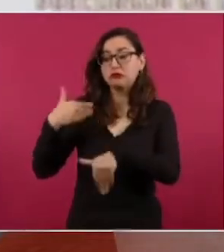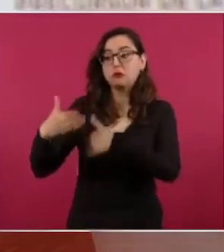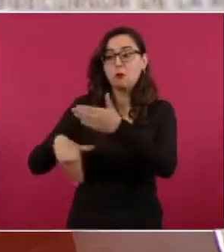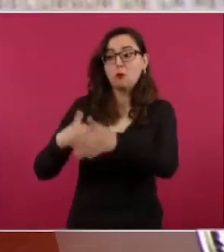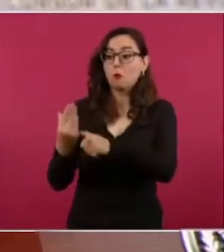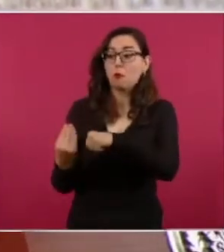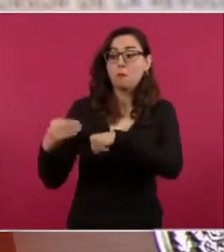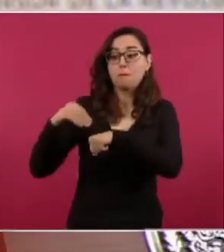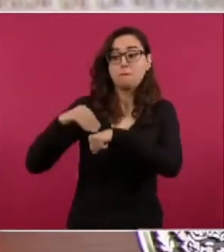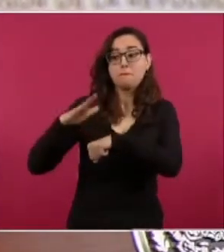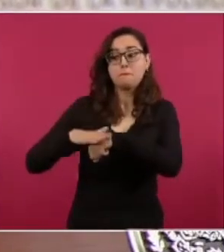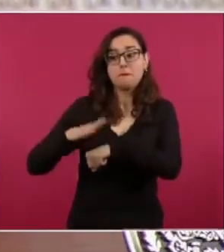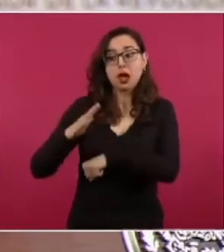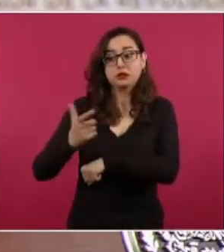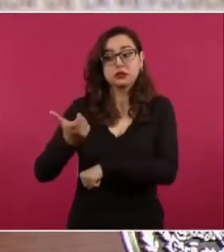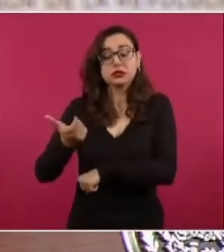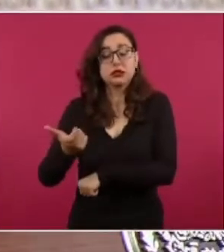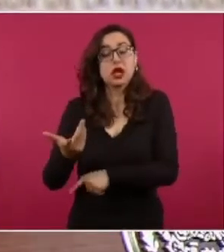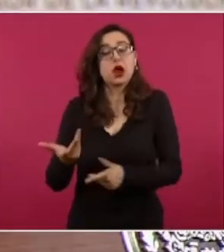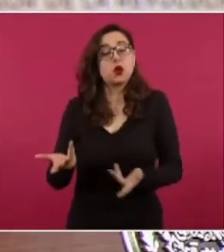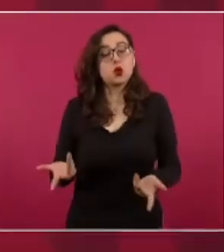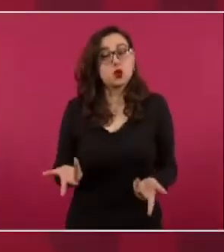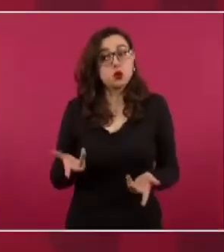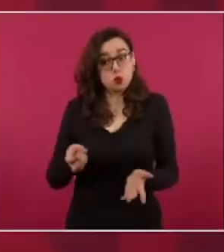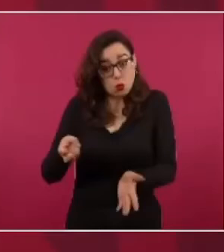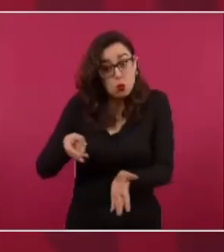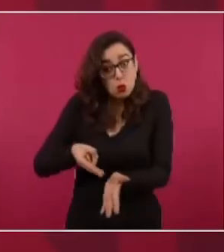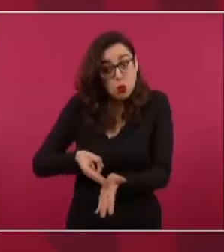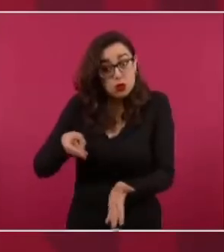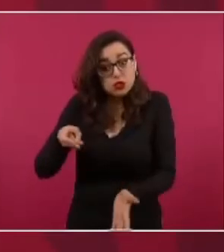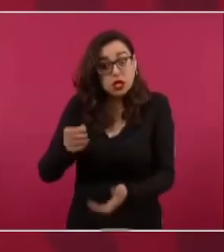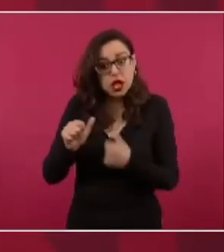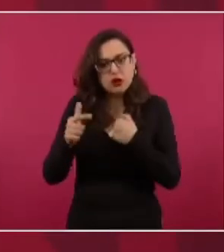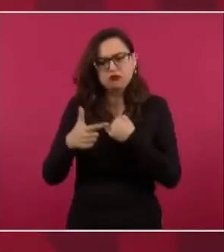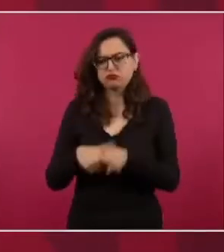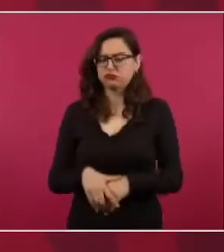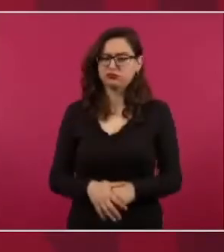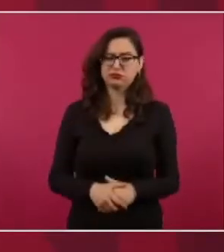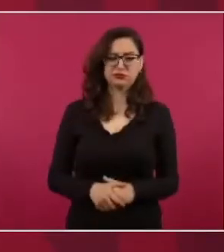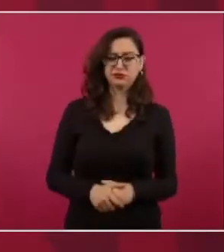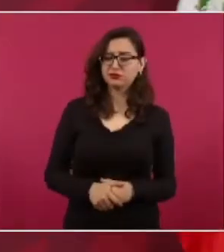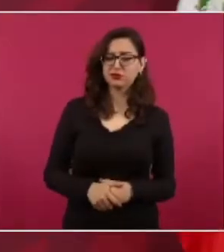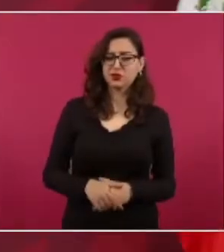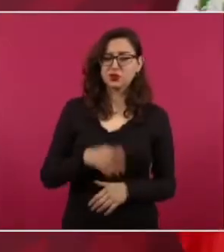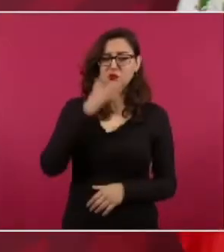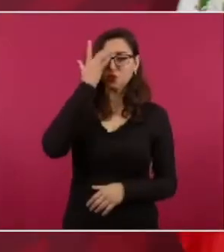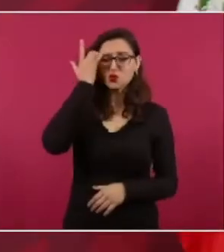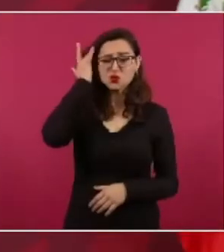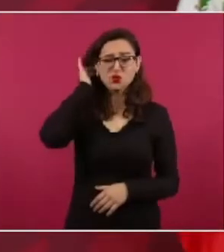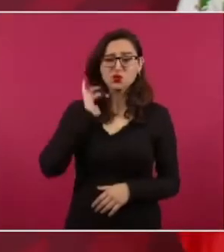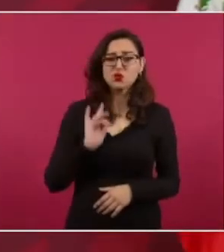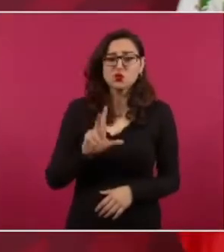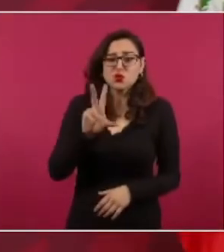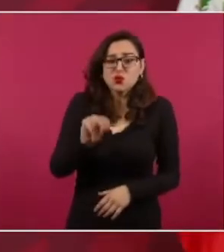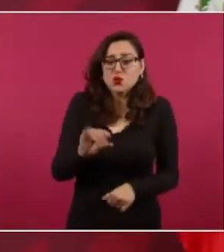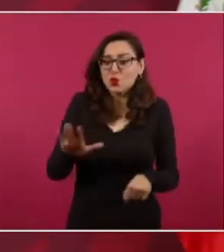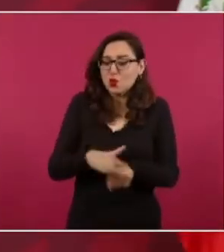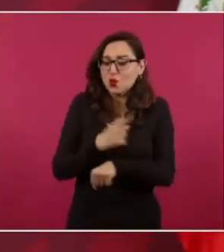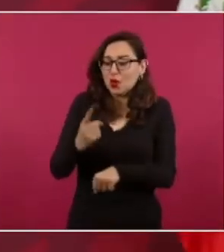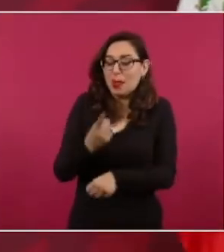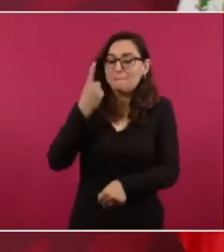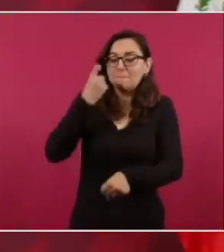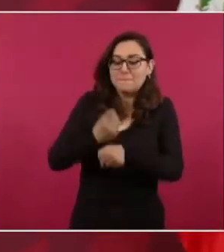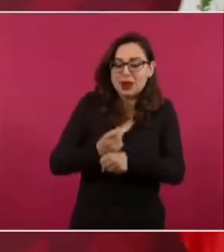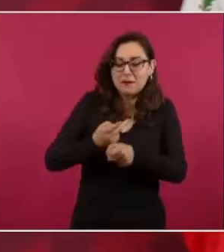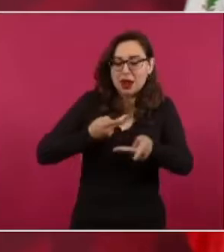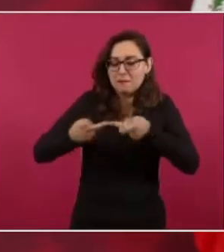que se estimó para el número de plantas originales. Lo que sucede es